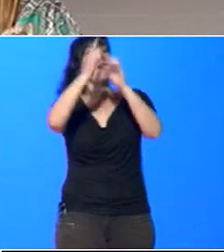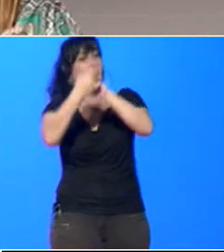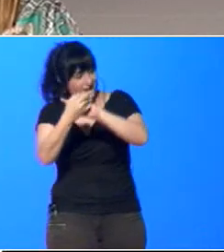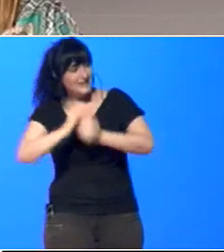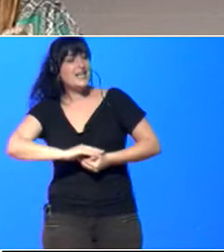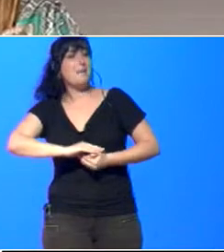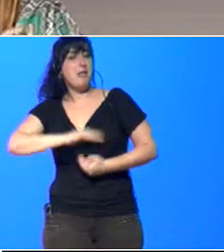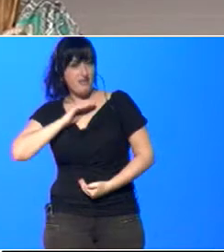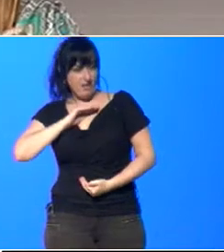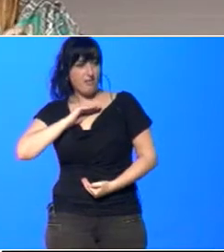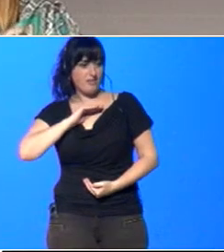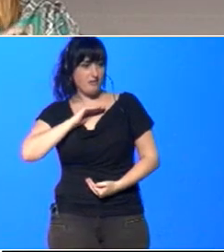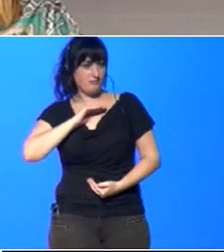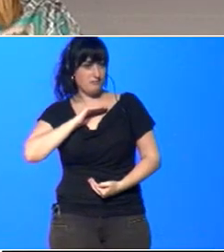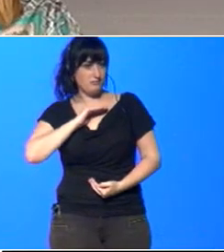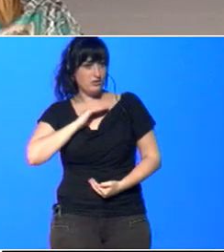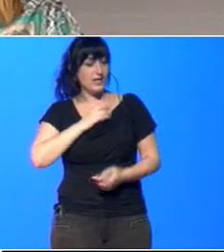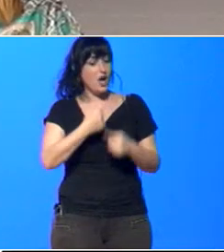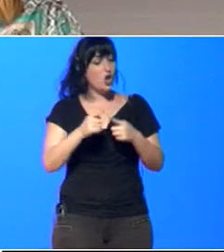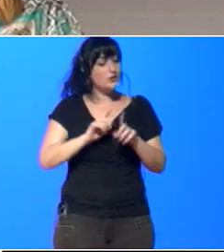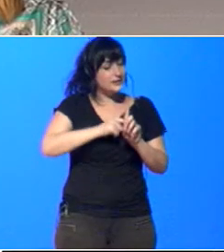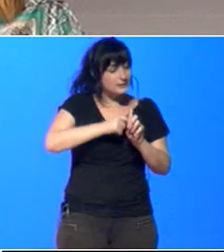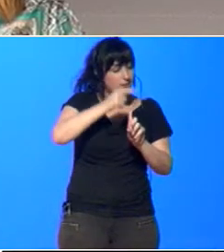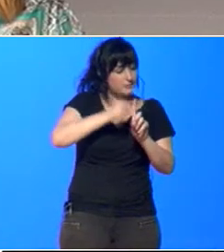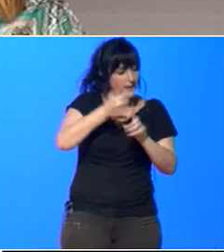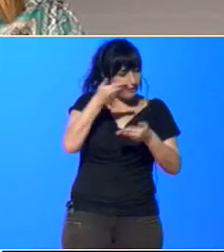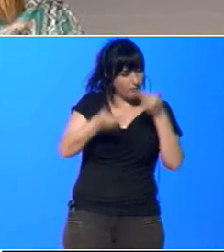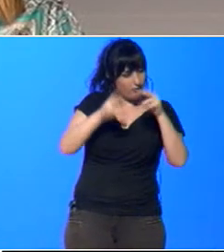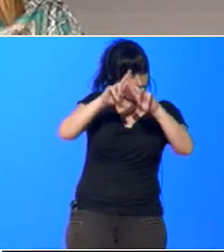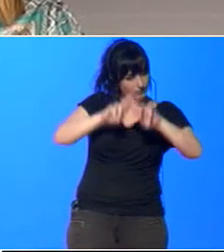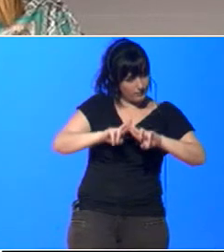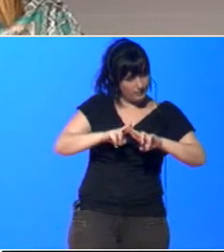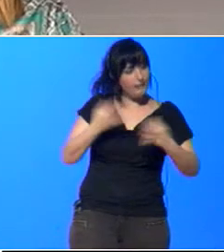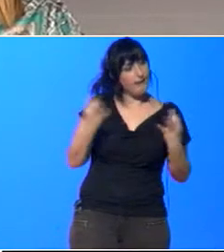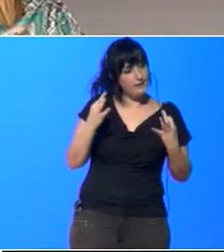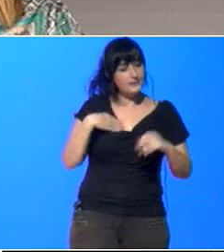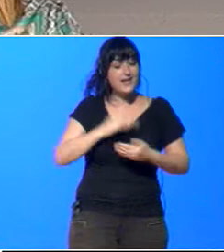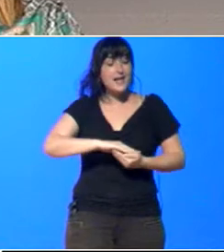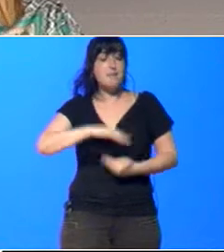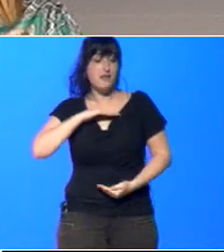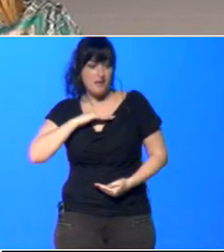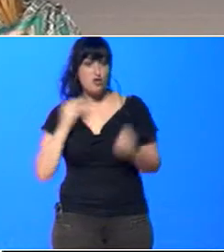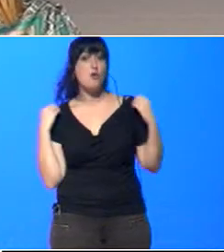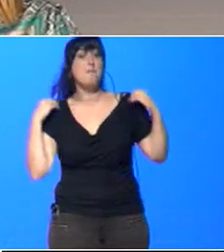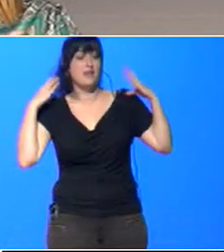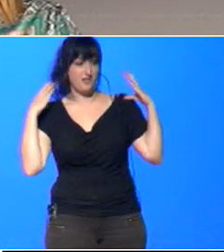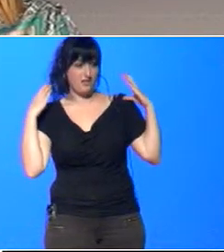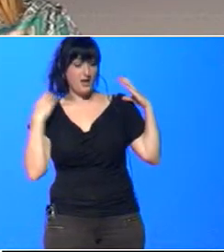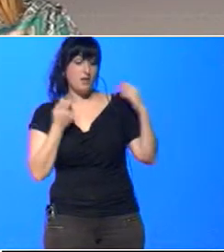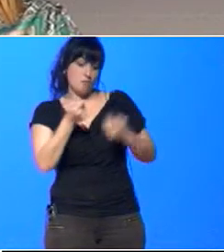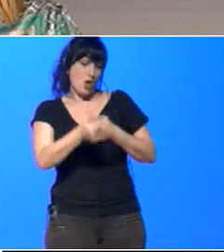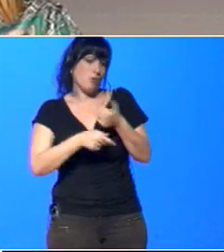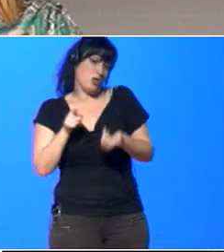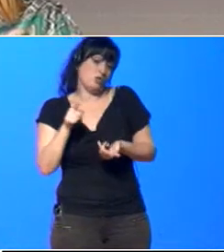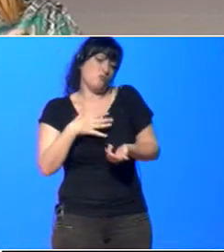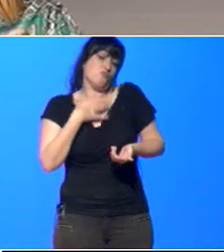lo que se actúa, es la competencia. Eso se mide, eso se actúa. Y eso se puede generalizar, se